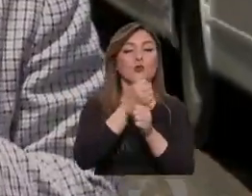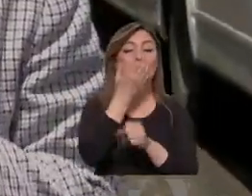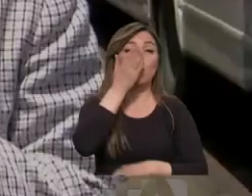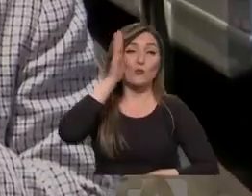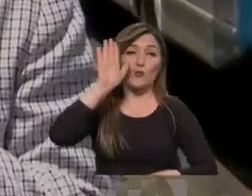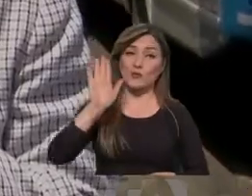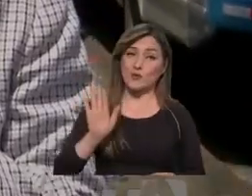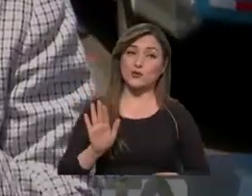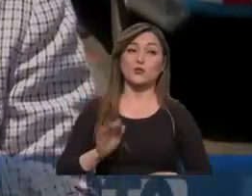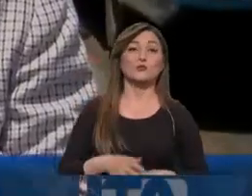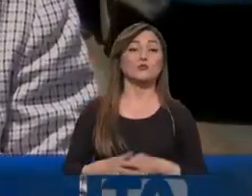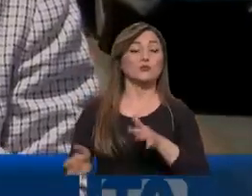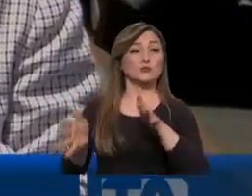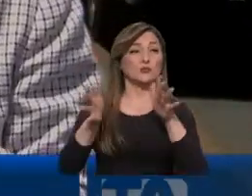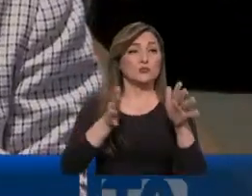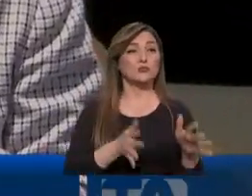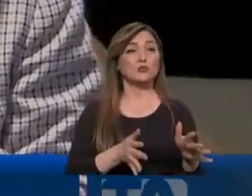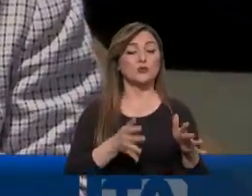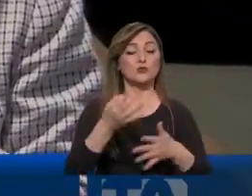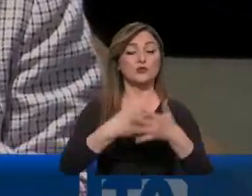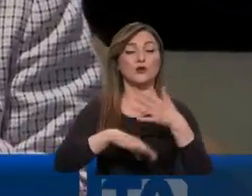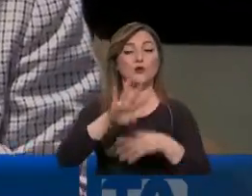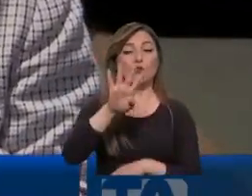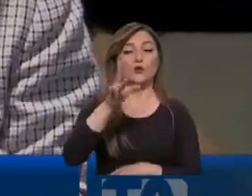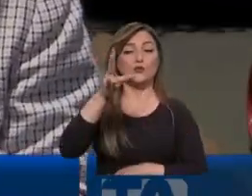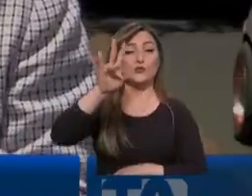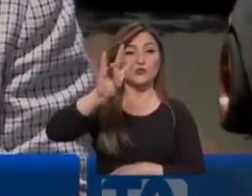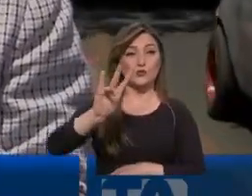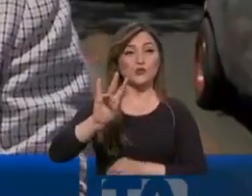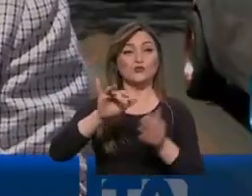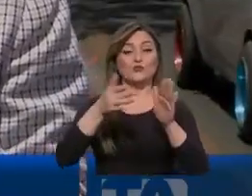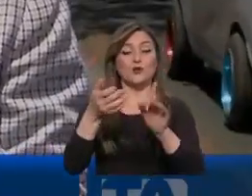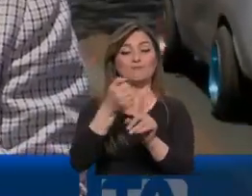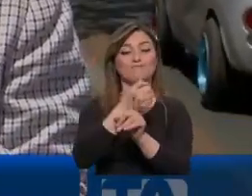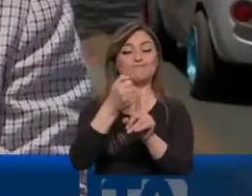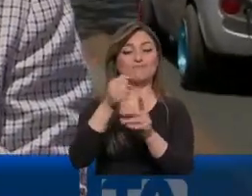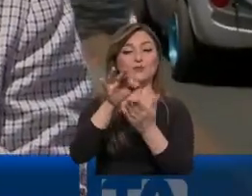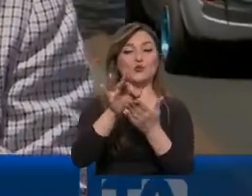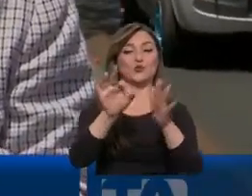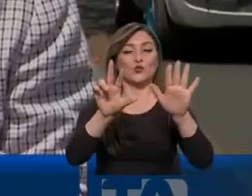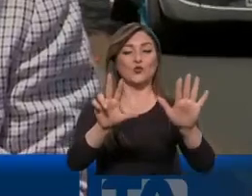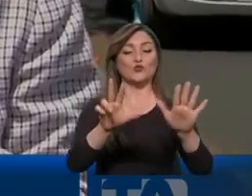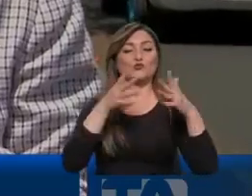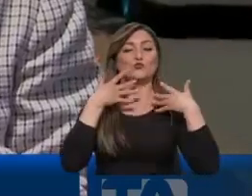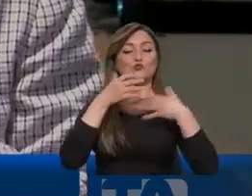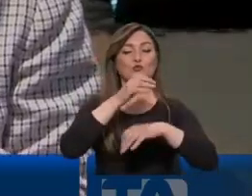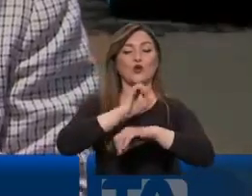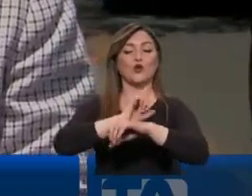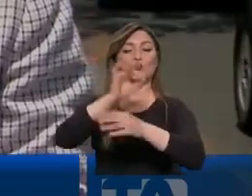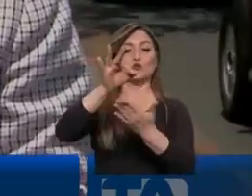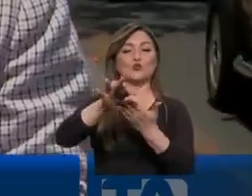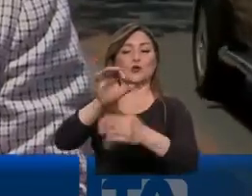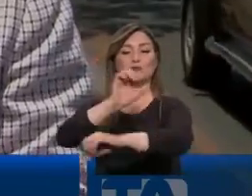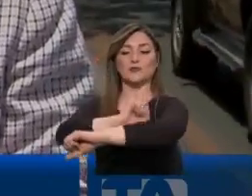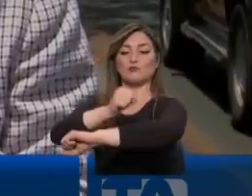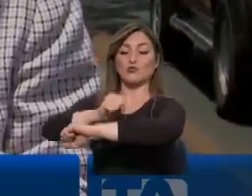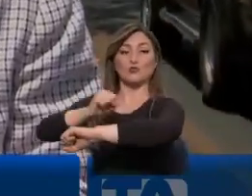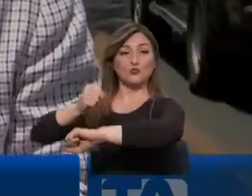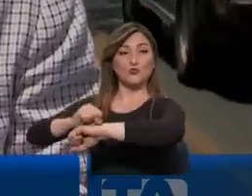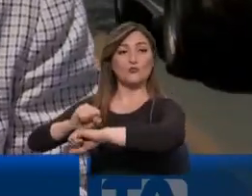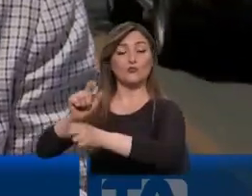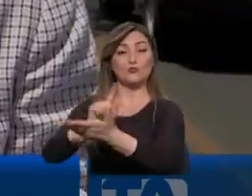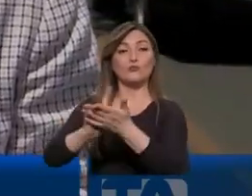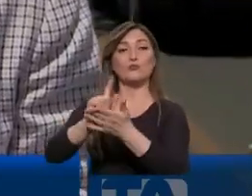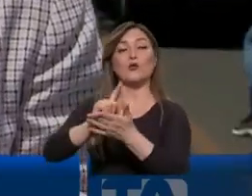Hasta la fecha se contabilizan ya 417 muertes violentas en la zona 8 que comprende Guayaquil, Durán y San Borondón. De hecho, el